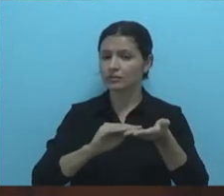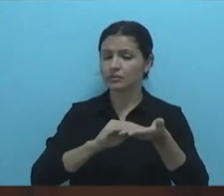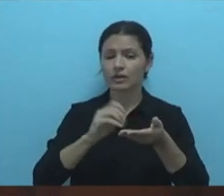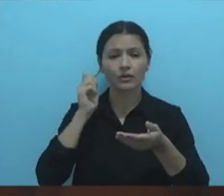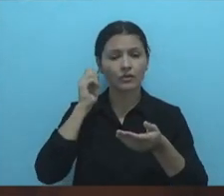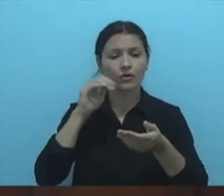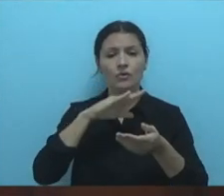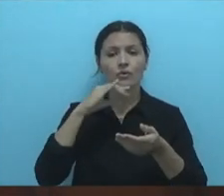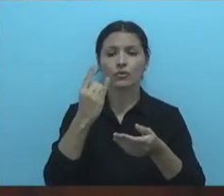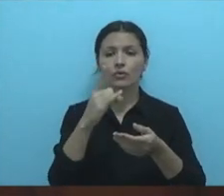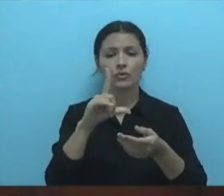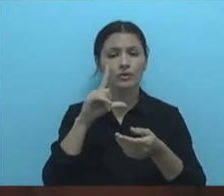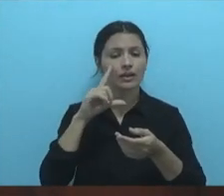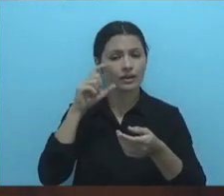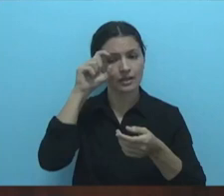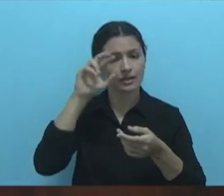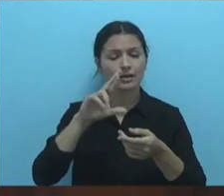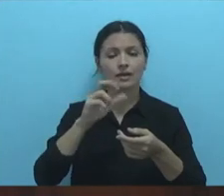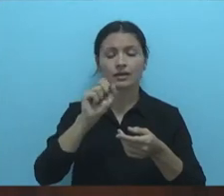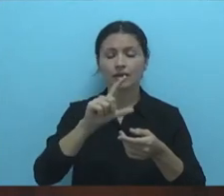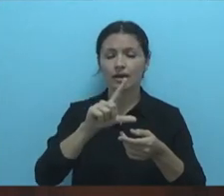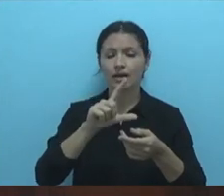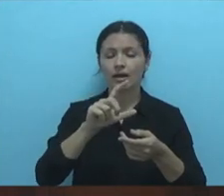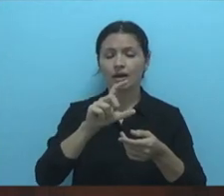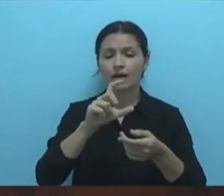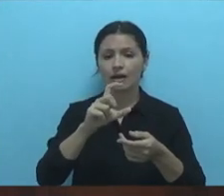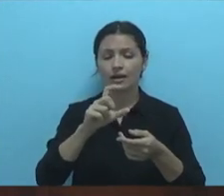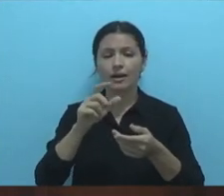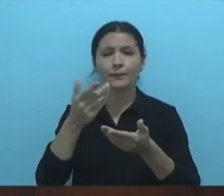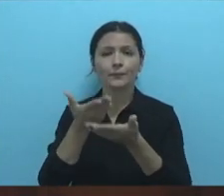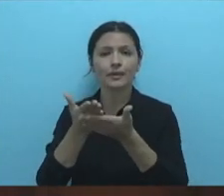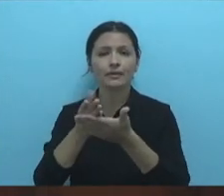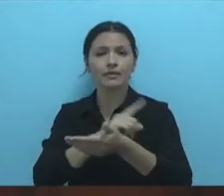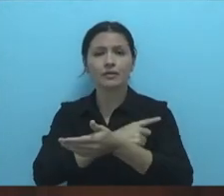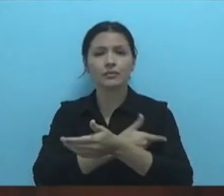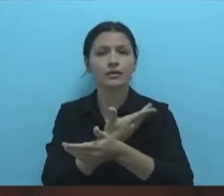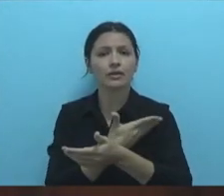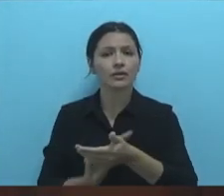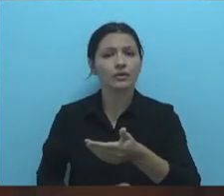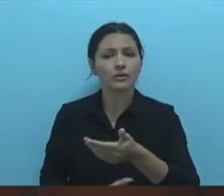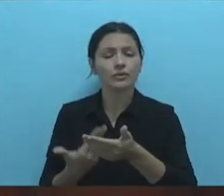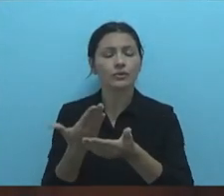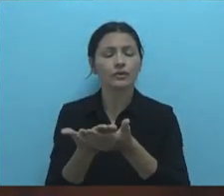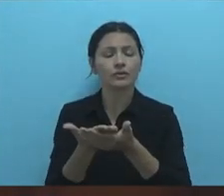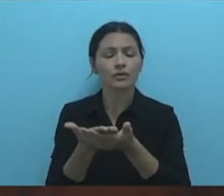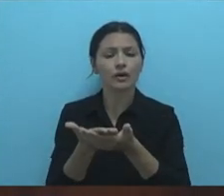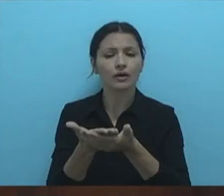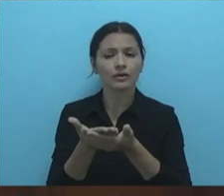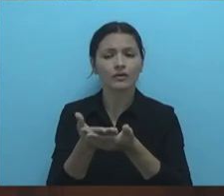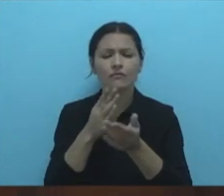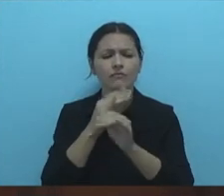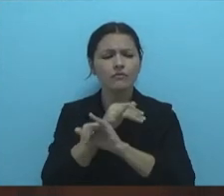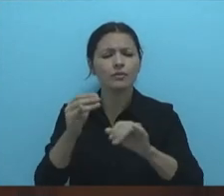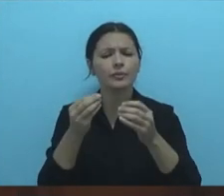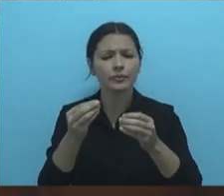schuleríat donde la cámara de diputados de la provincia vería con agrado que el poder ejecutivo a través del organismo que estime pertinente informe